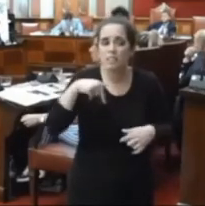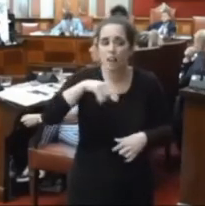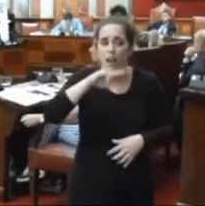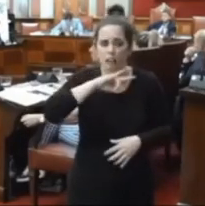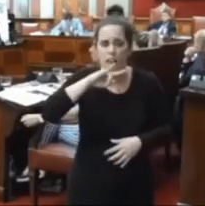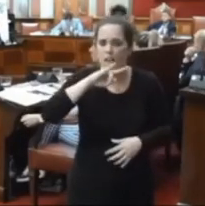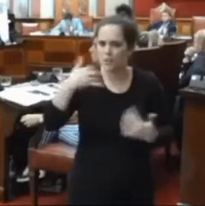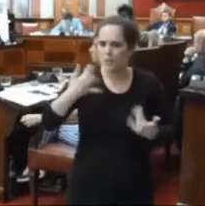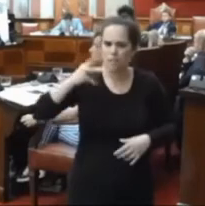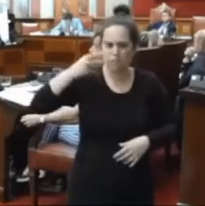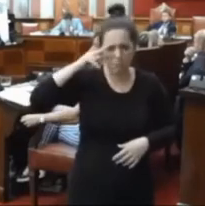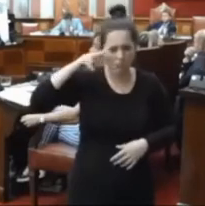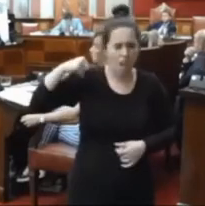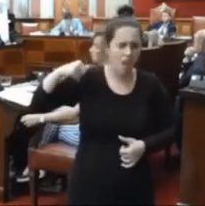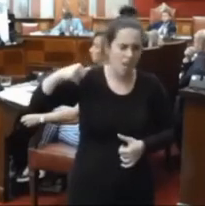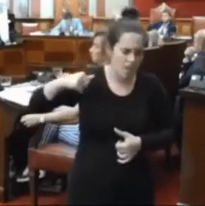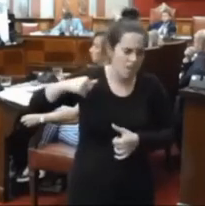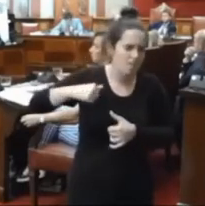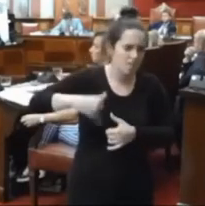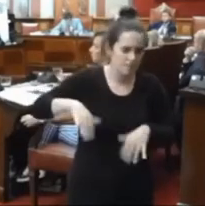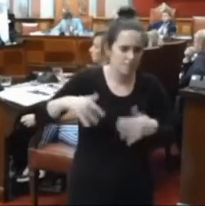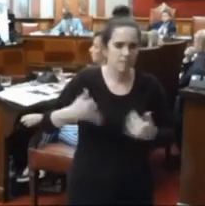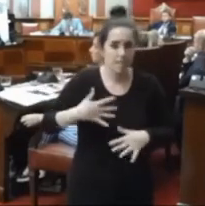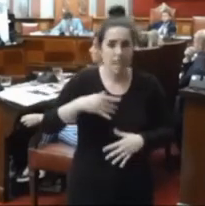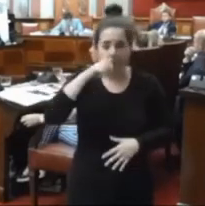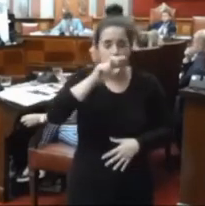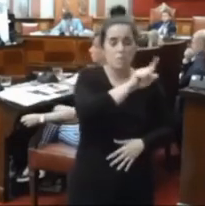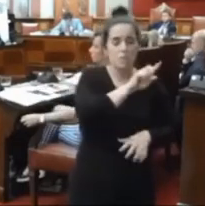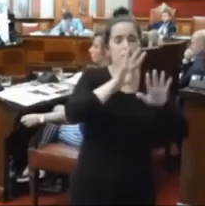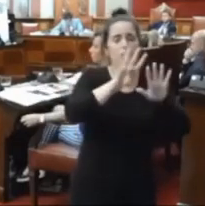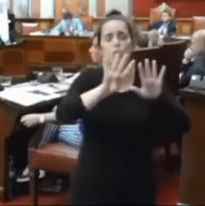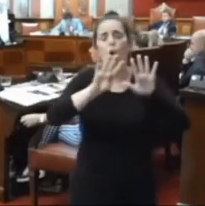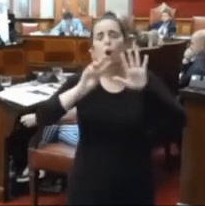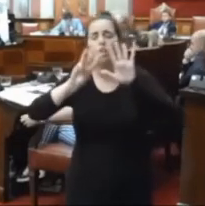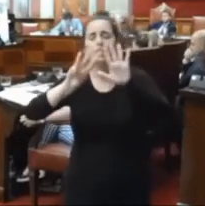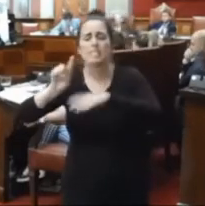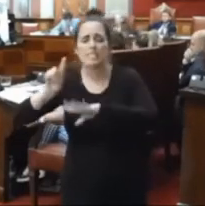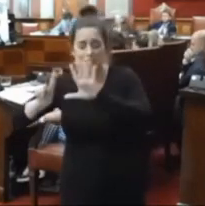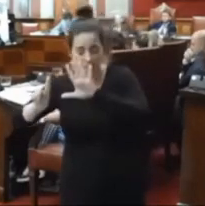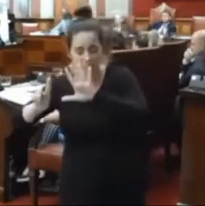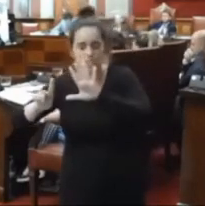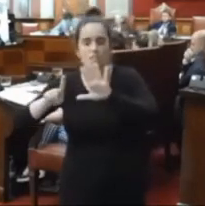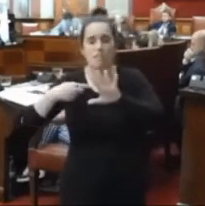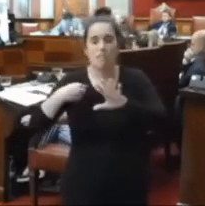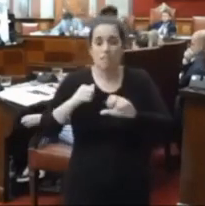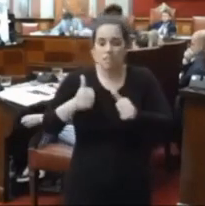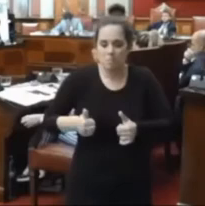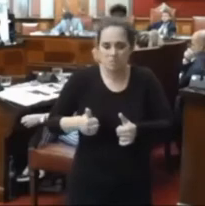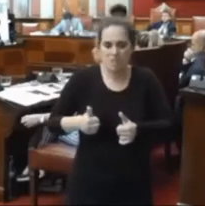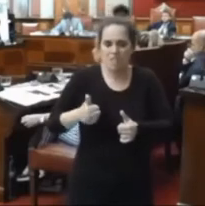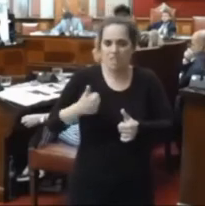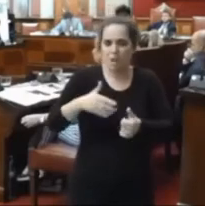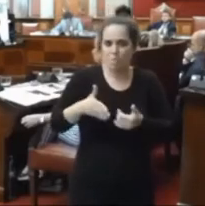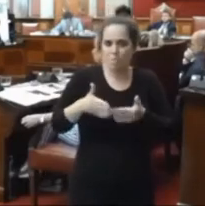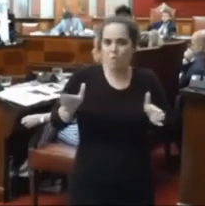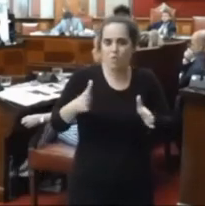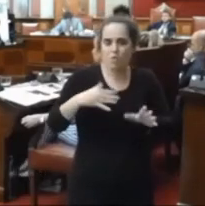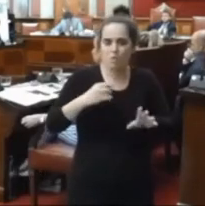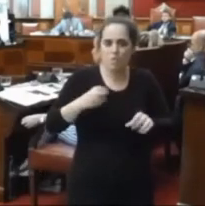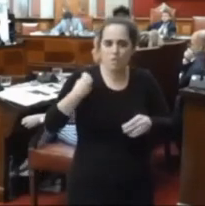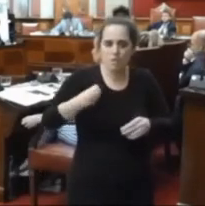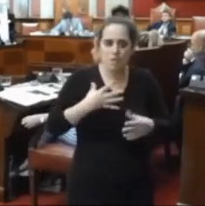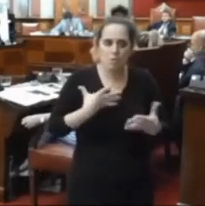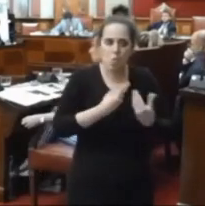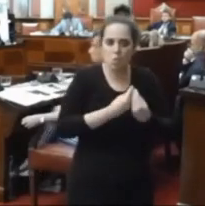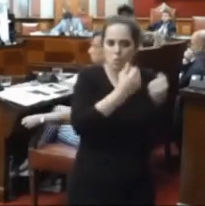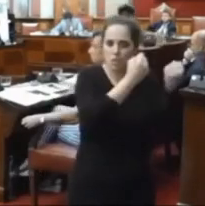mucho, que en el año 1986 empezó a ser pionera con un recorrido institucional por parte de la